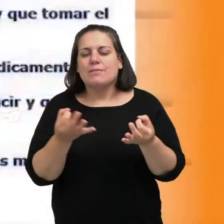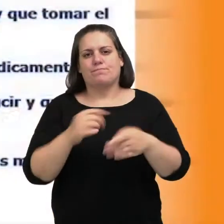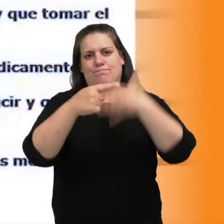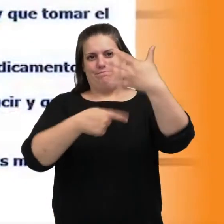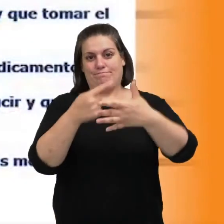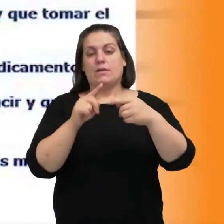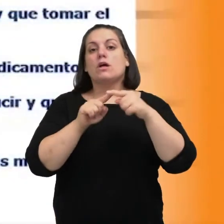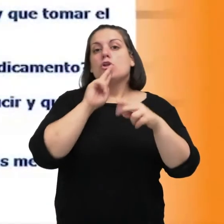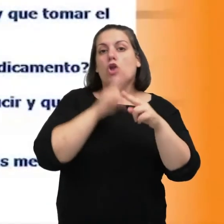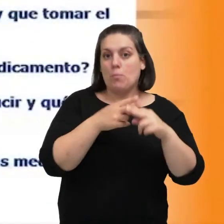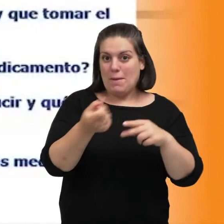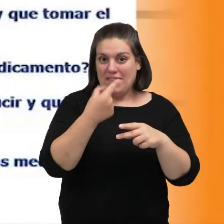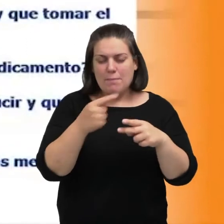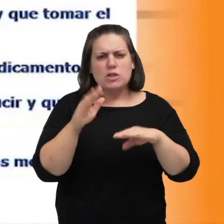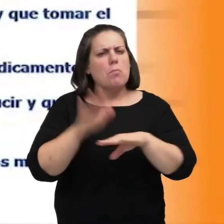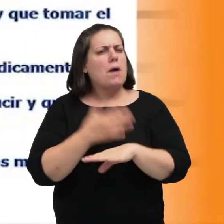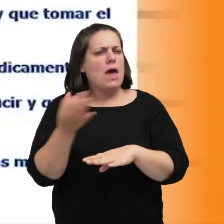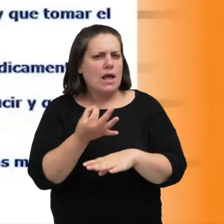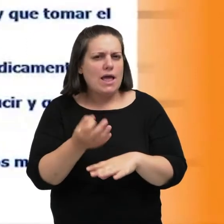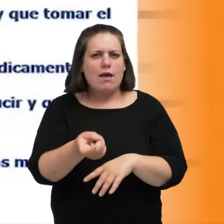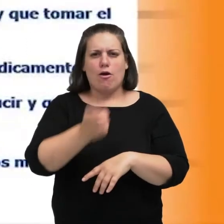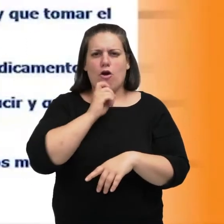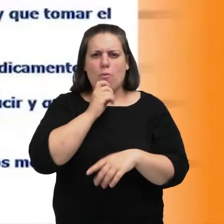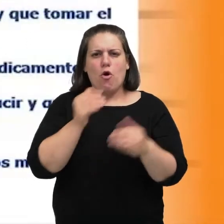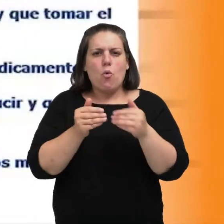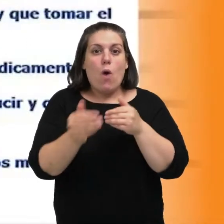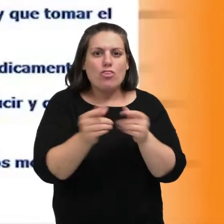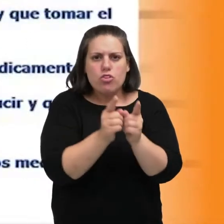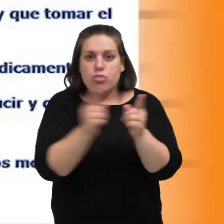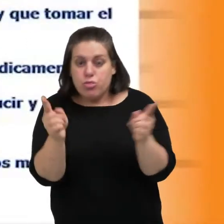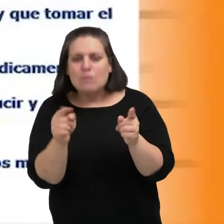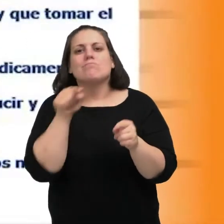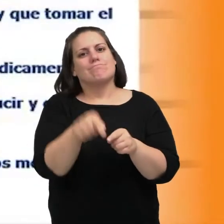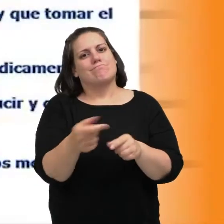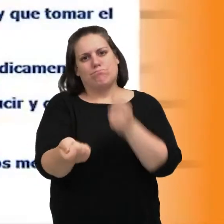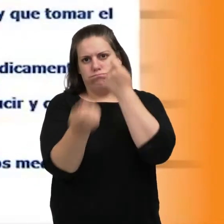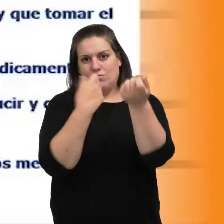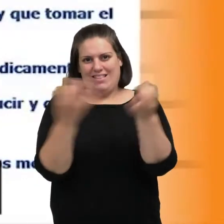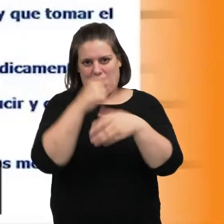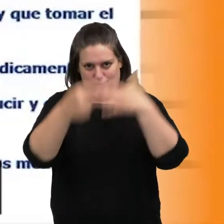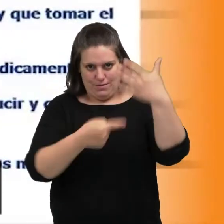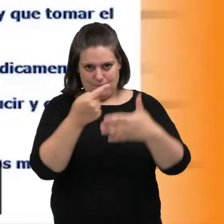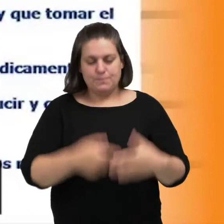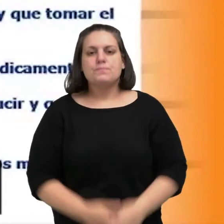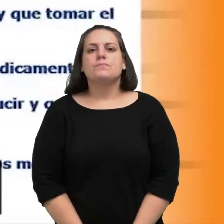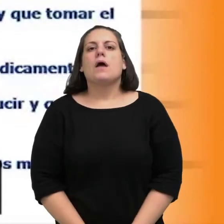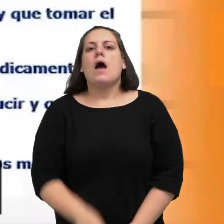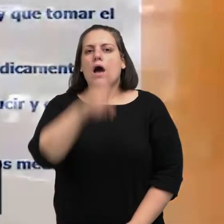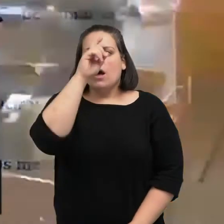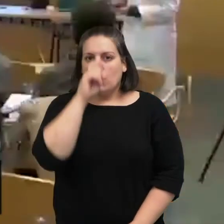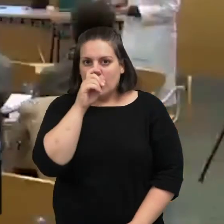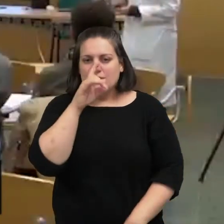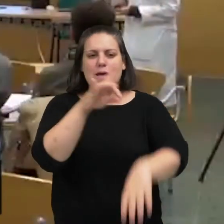medicamento, para qué sirve, cómo, cuándo y durante cuánto tiempo hay que tomarse el medicamento. Tienen que preguntarle al